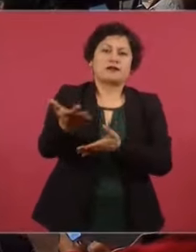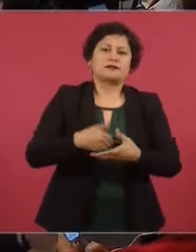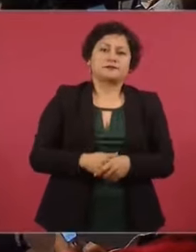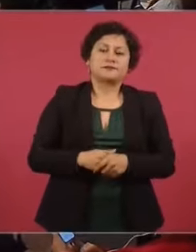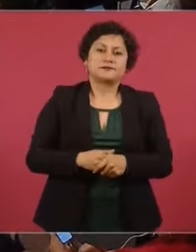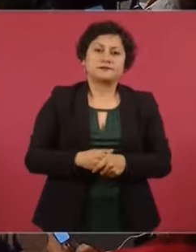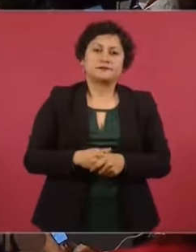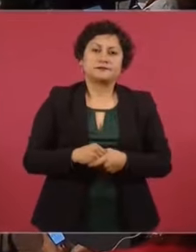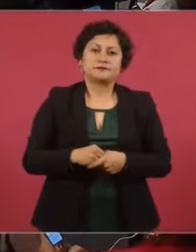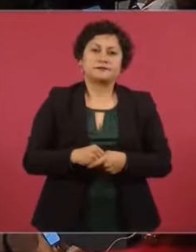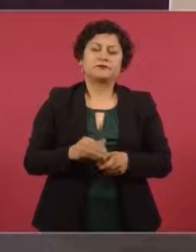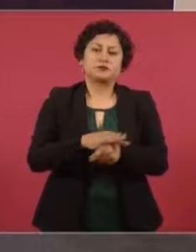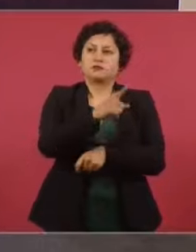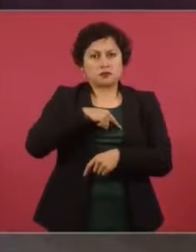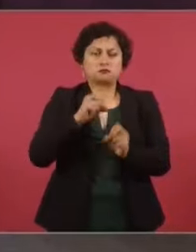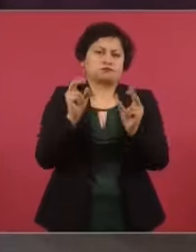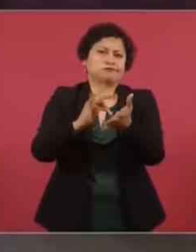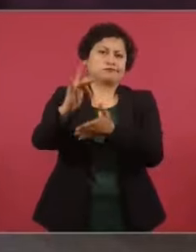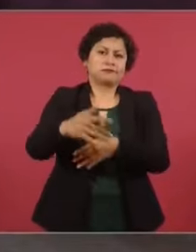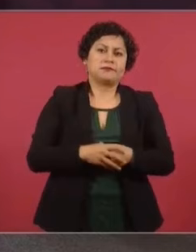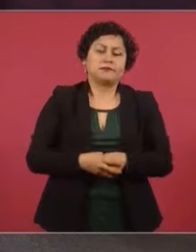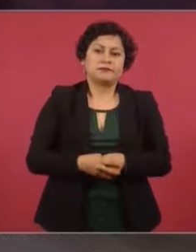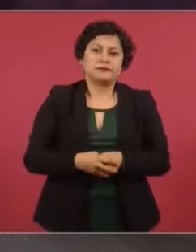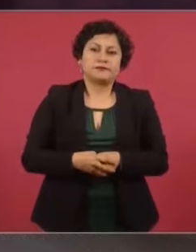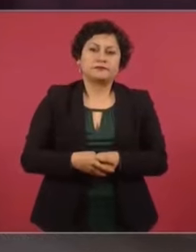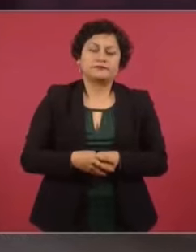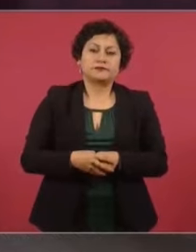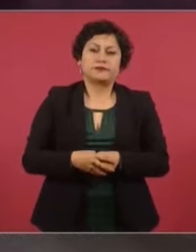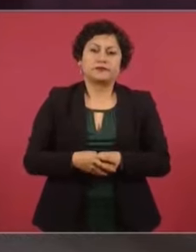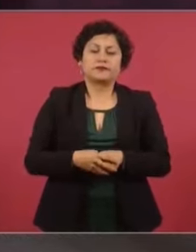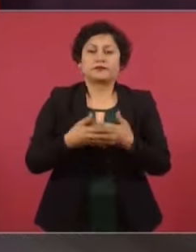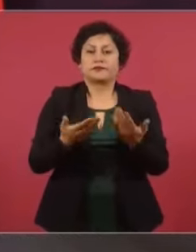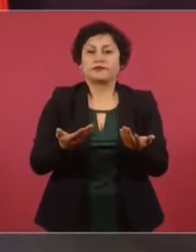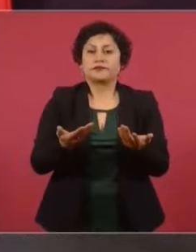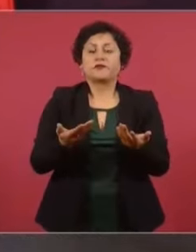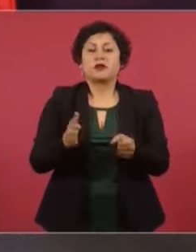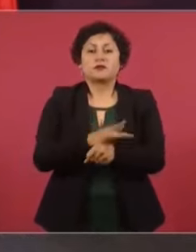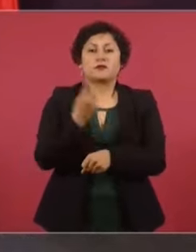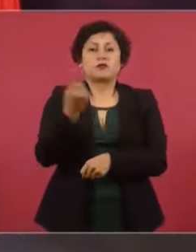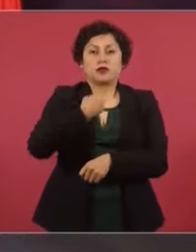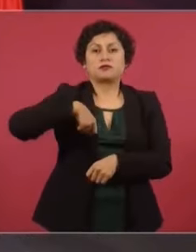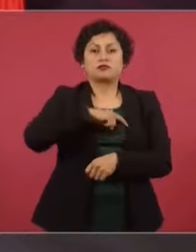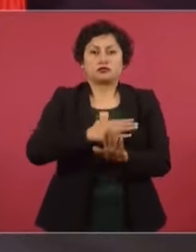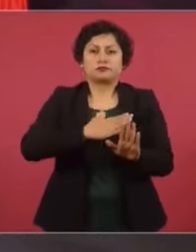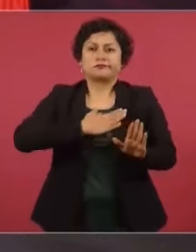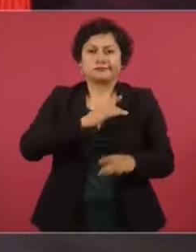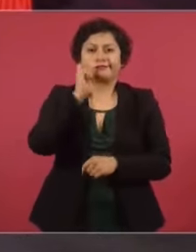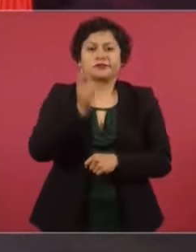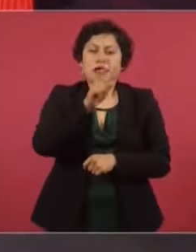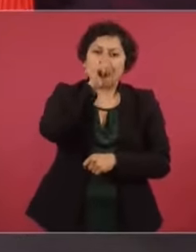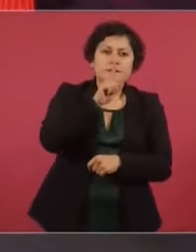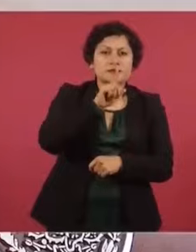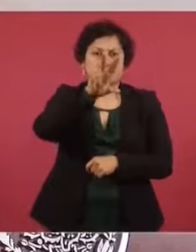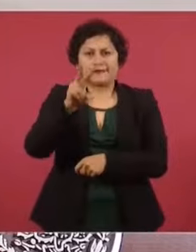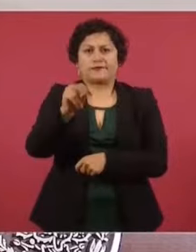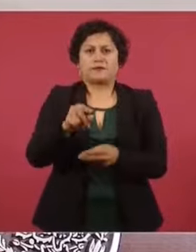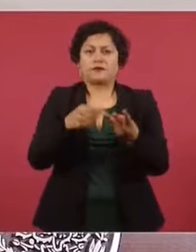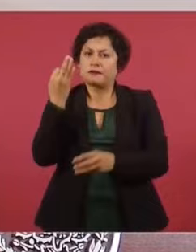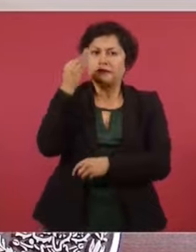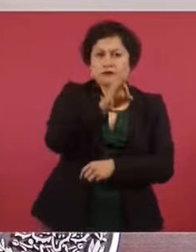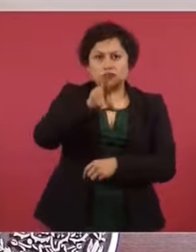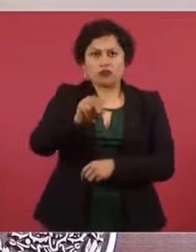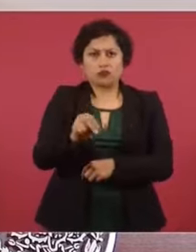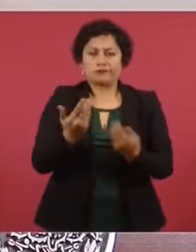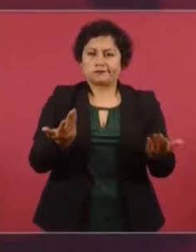que confíen en nosotros, con el principio, con el juramento de no mentir, no robar, no traicionar al pueblo. Por